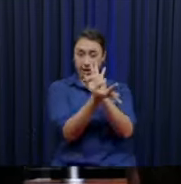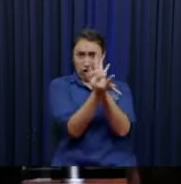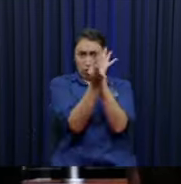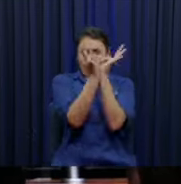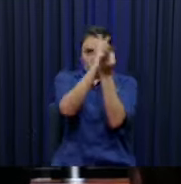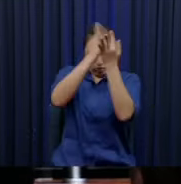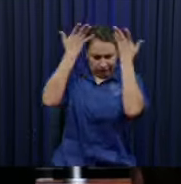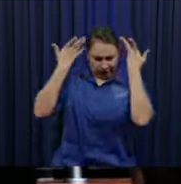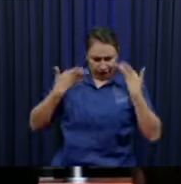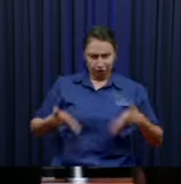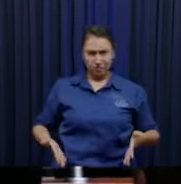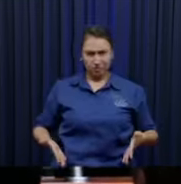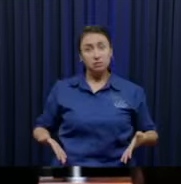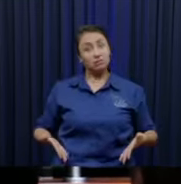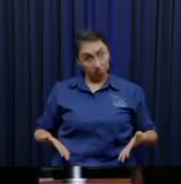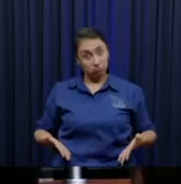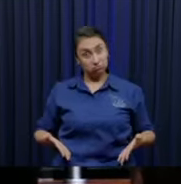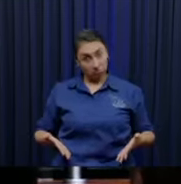A ver, lo voy a decir de otra manera.